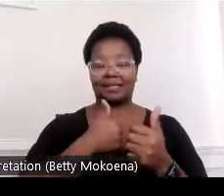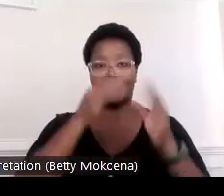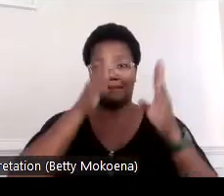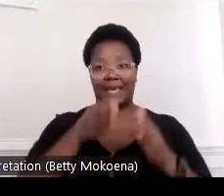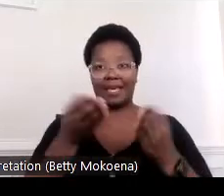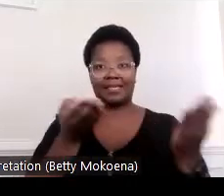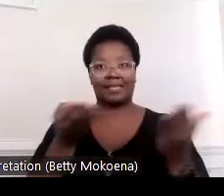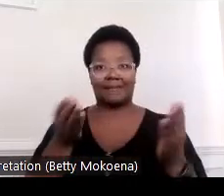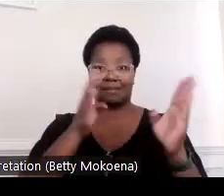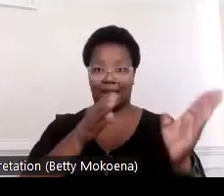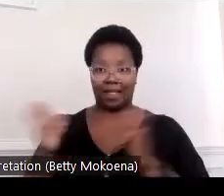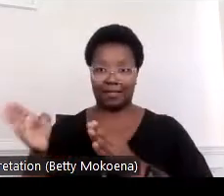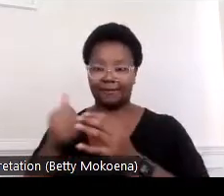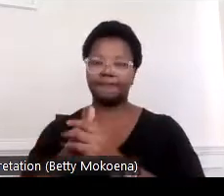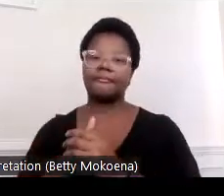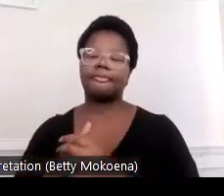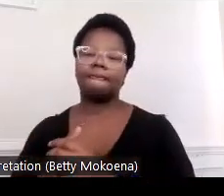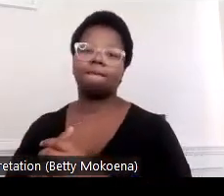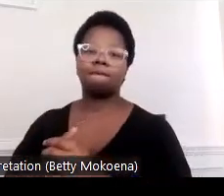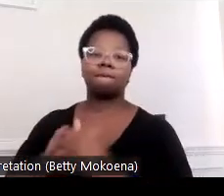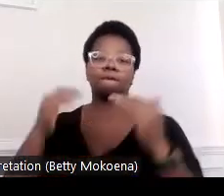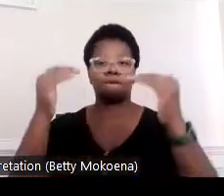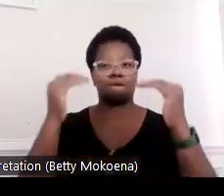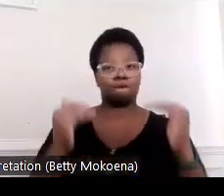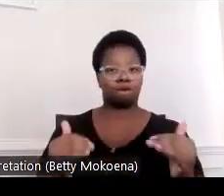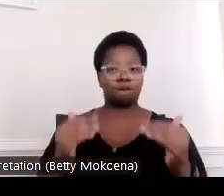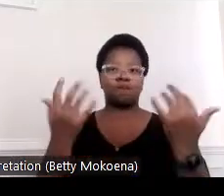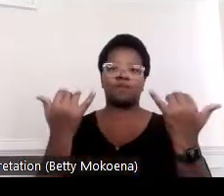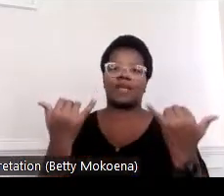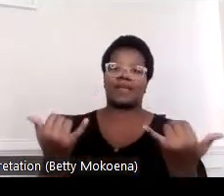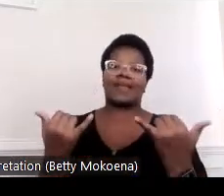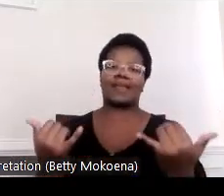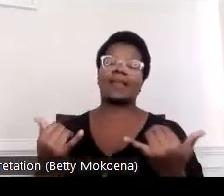plan central a una persona próxima diapositiva por favor